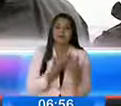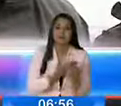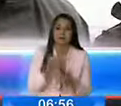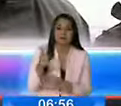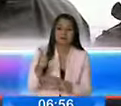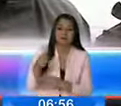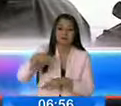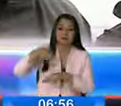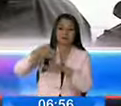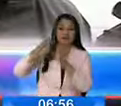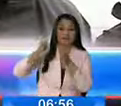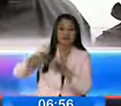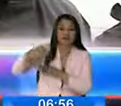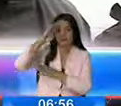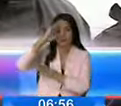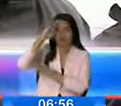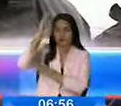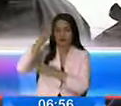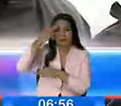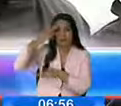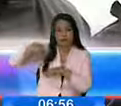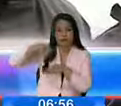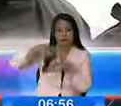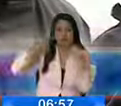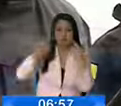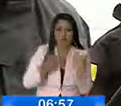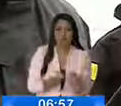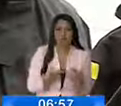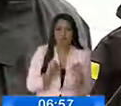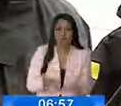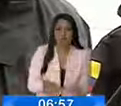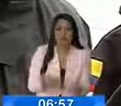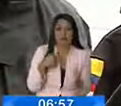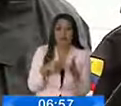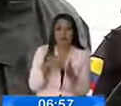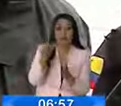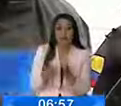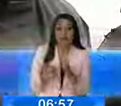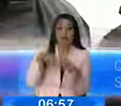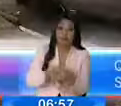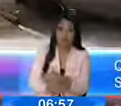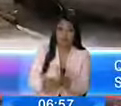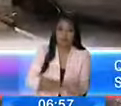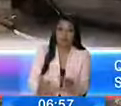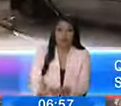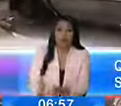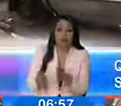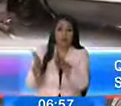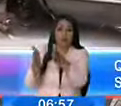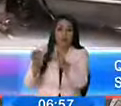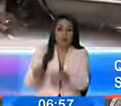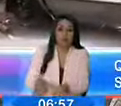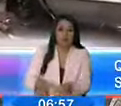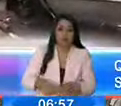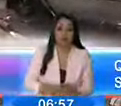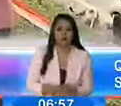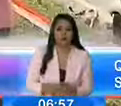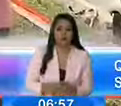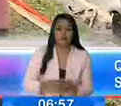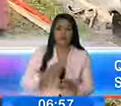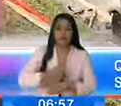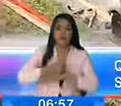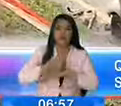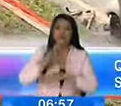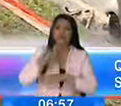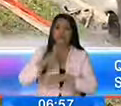de Policía Nacional para poder ya hacer el levantamiento, si fuera el caso de explicar a la persona que está fallecida. Según informaron las autoridades, las causas